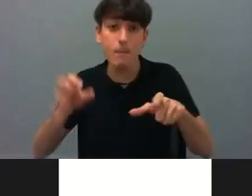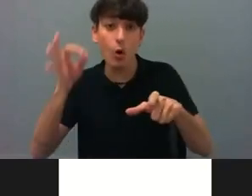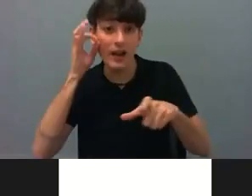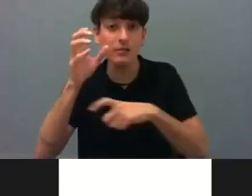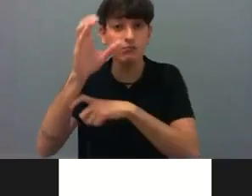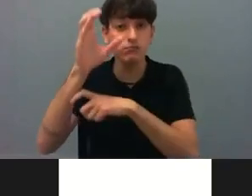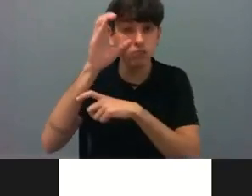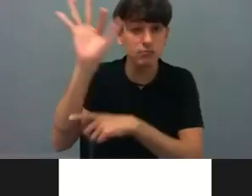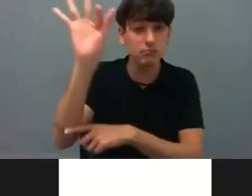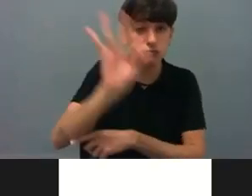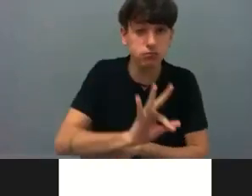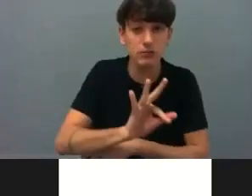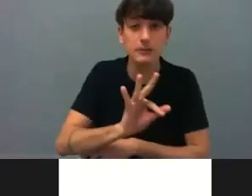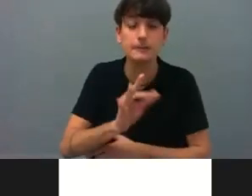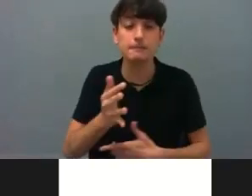escuchando,